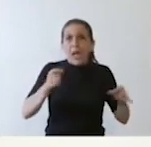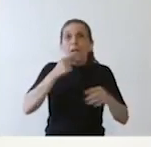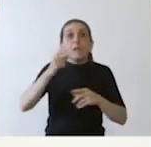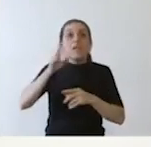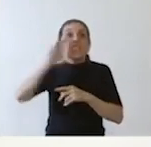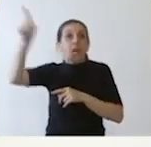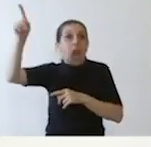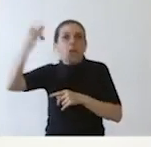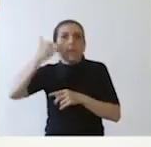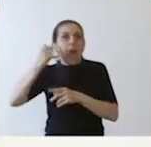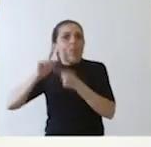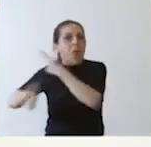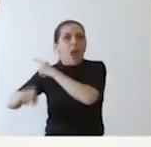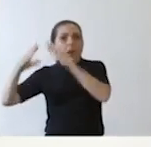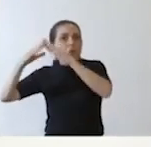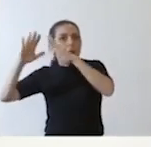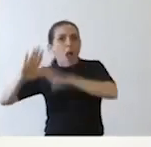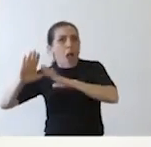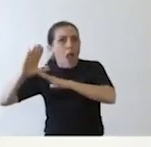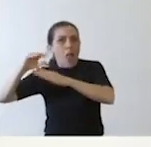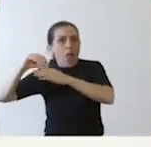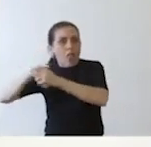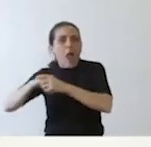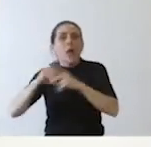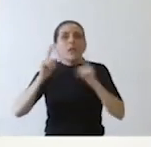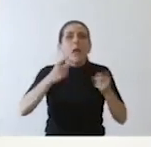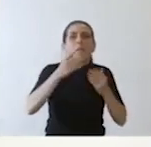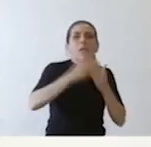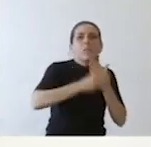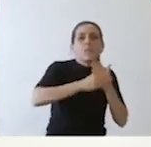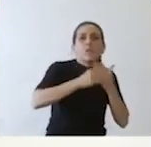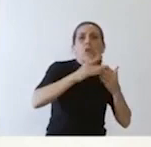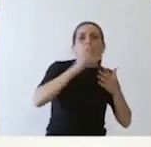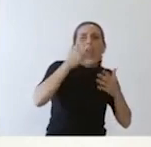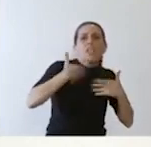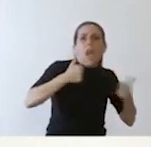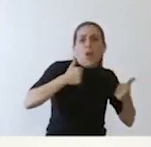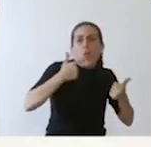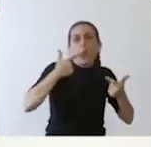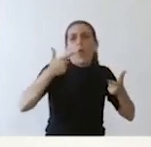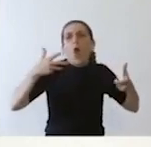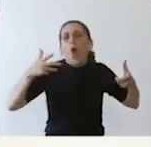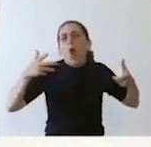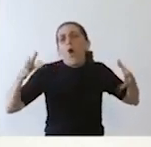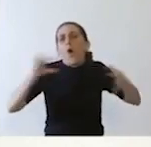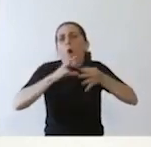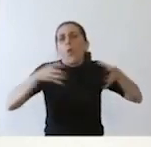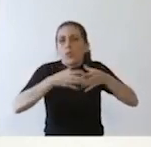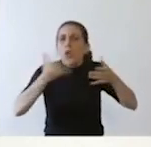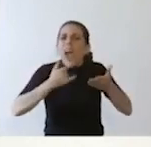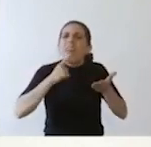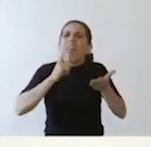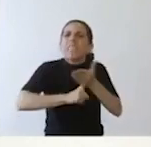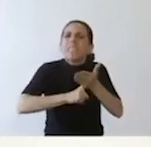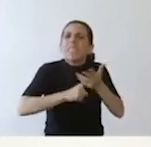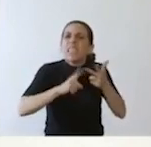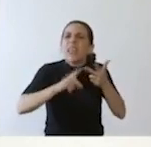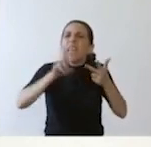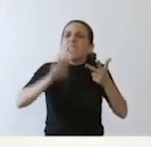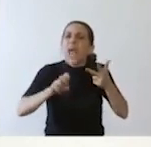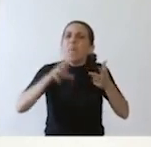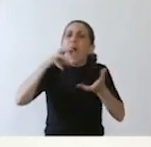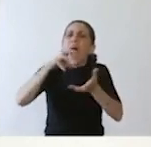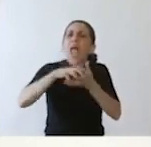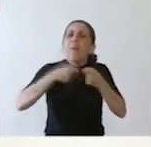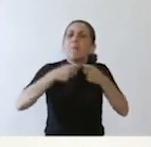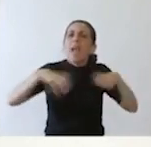si desde el Ministerio de Trabajo o de Salud o en conjunto va a haber algún tipo de directiva para las empresas